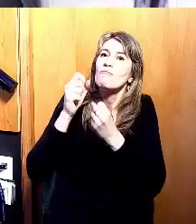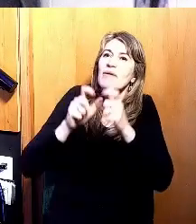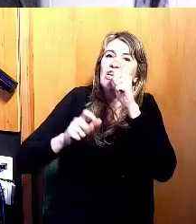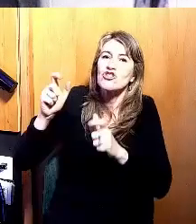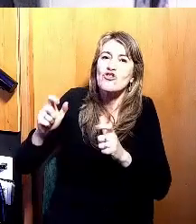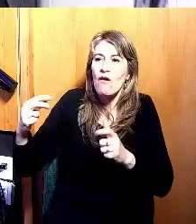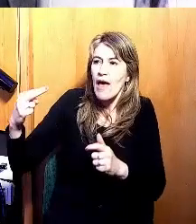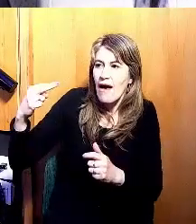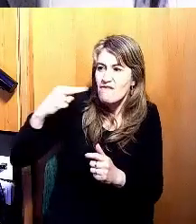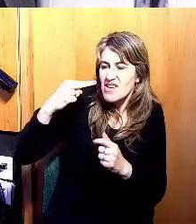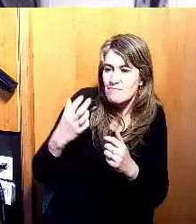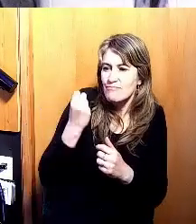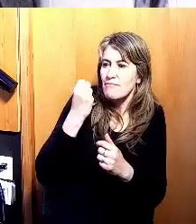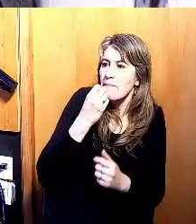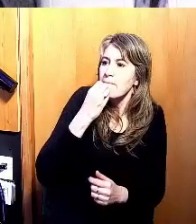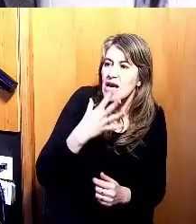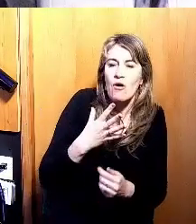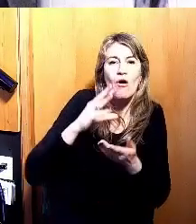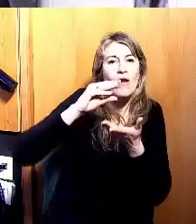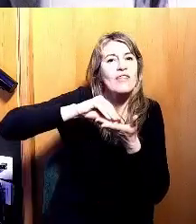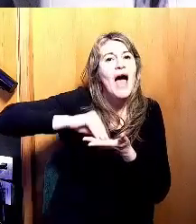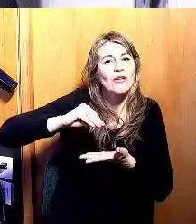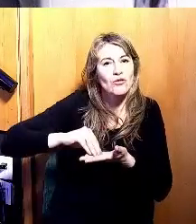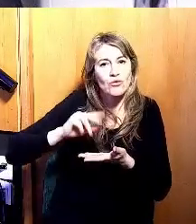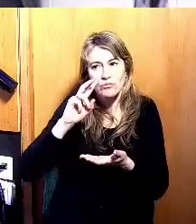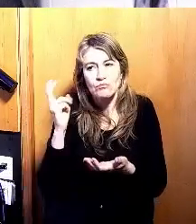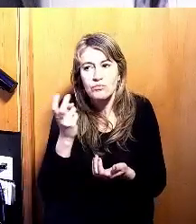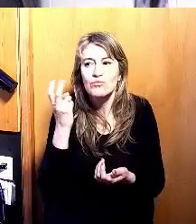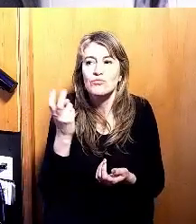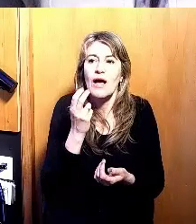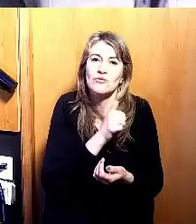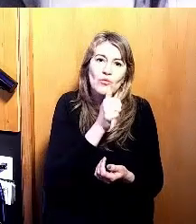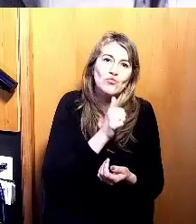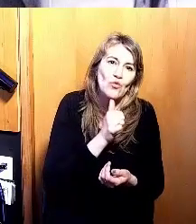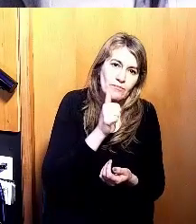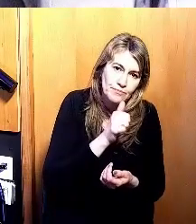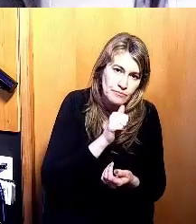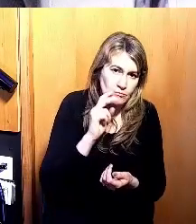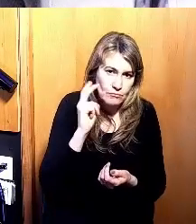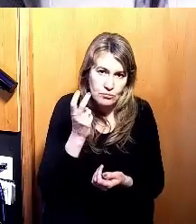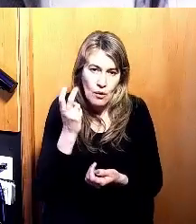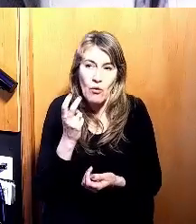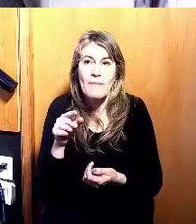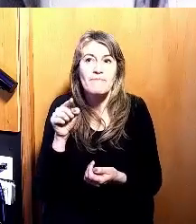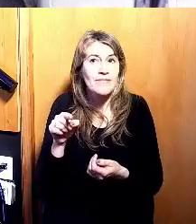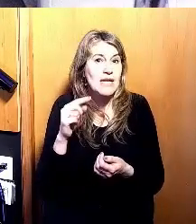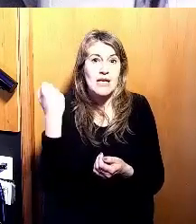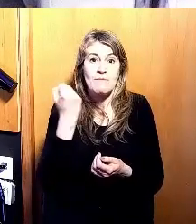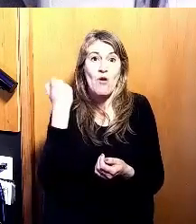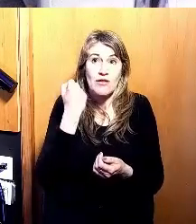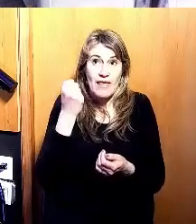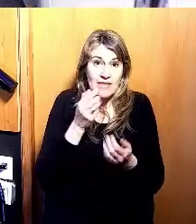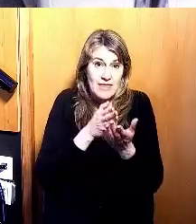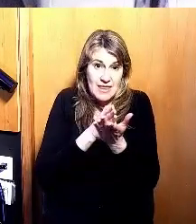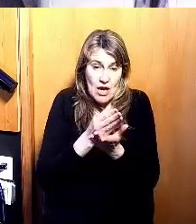población, mejorando el uso de los datos y buscando continuamente soluciones. Se basa en esos ejes centrales, de los cuales quiero